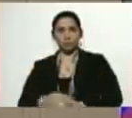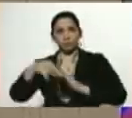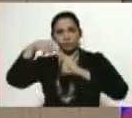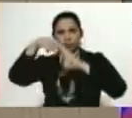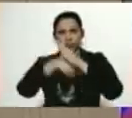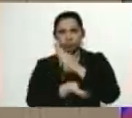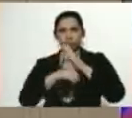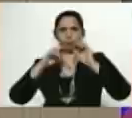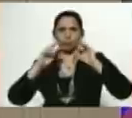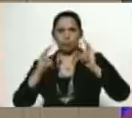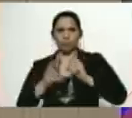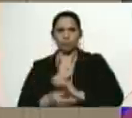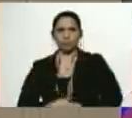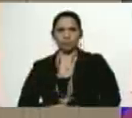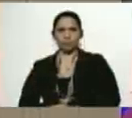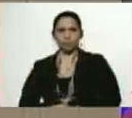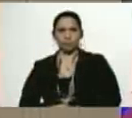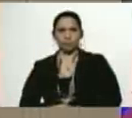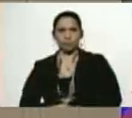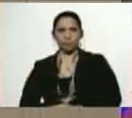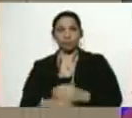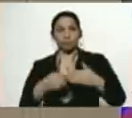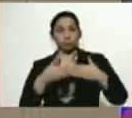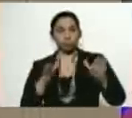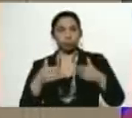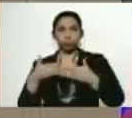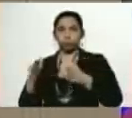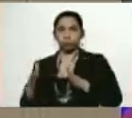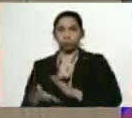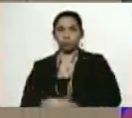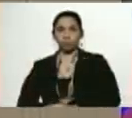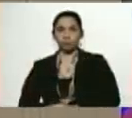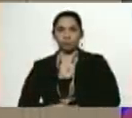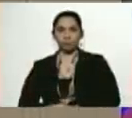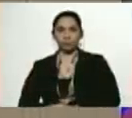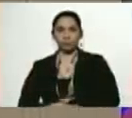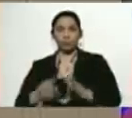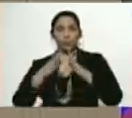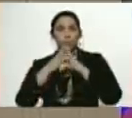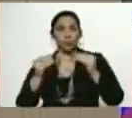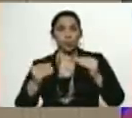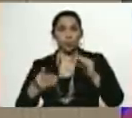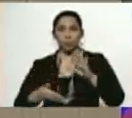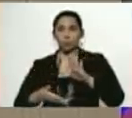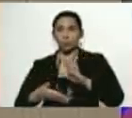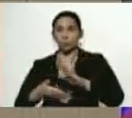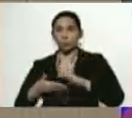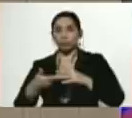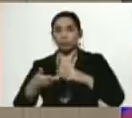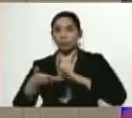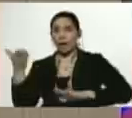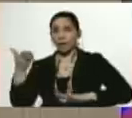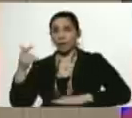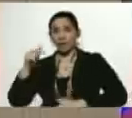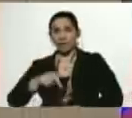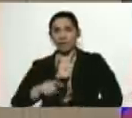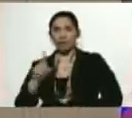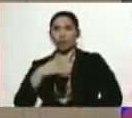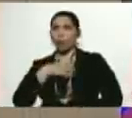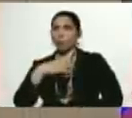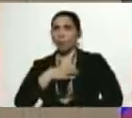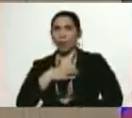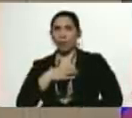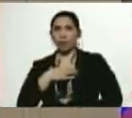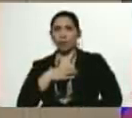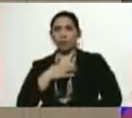profundicemos, a que lo ampliemos. Todo lo que salga de aquí no puede ser sino bueno para el